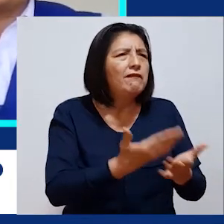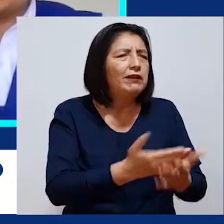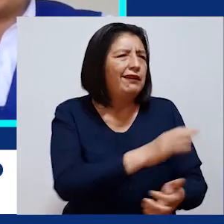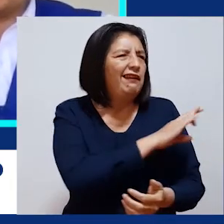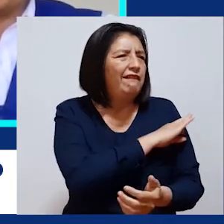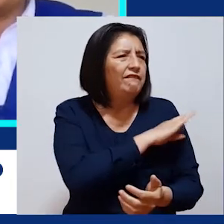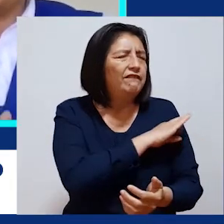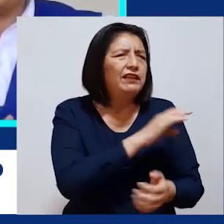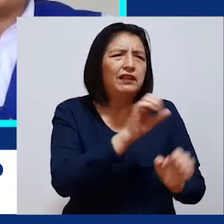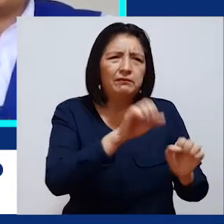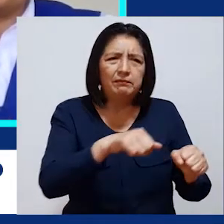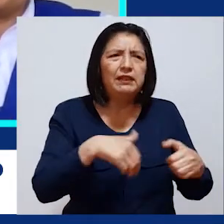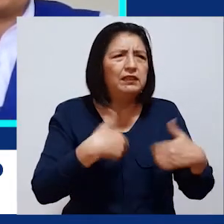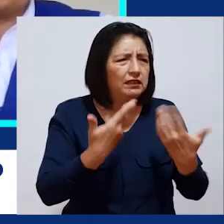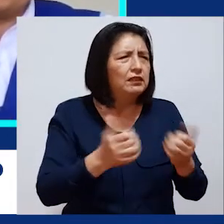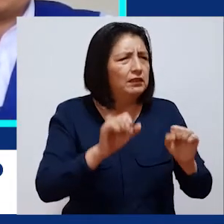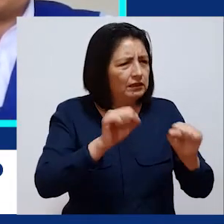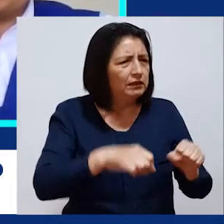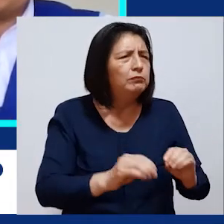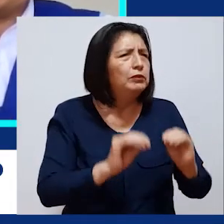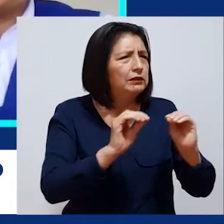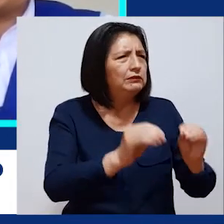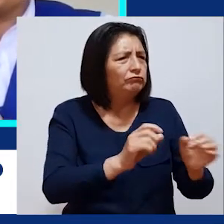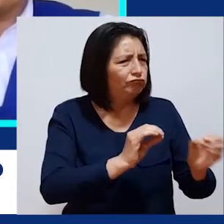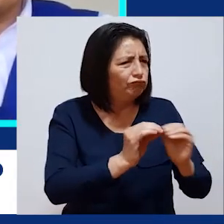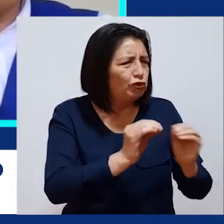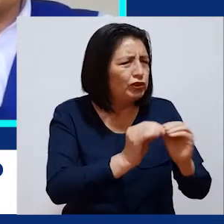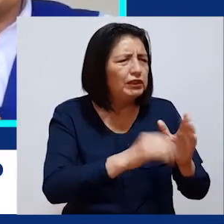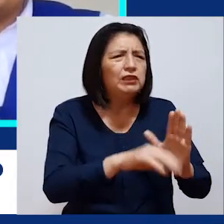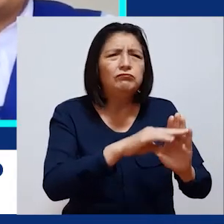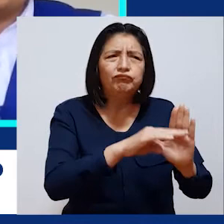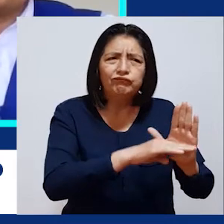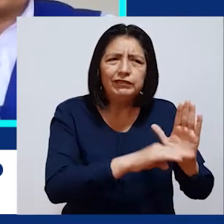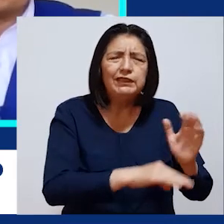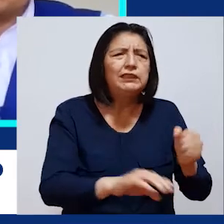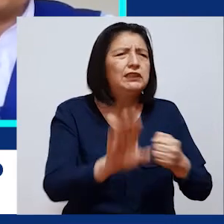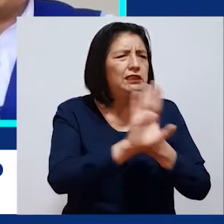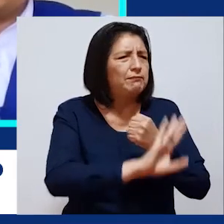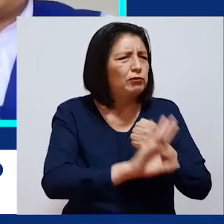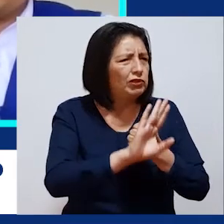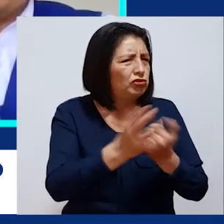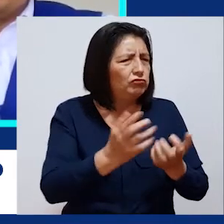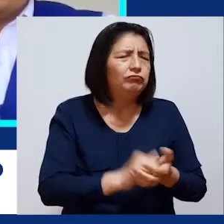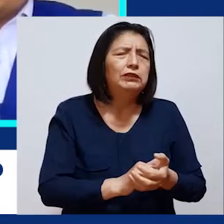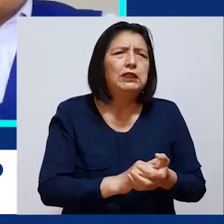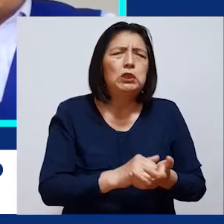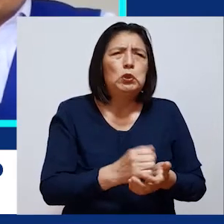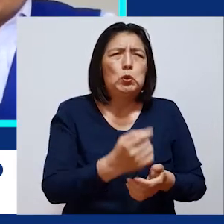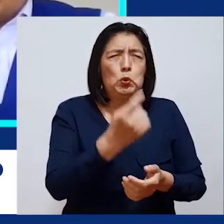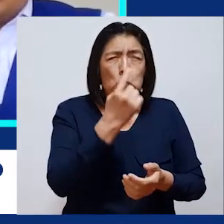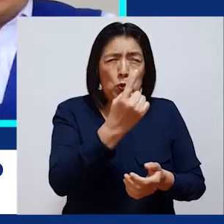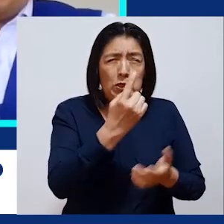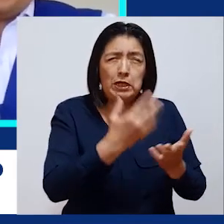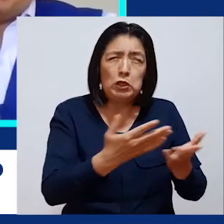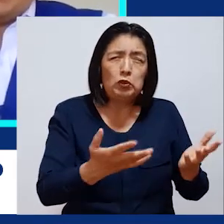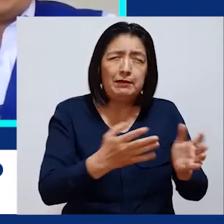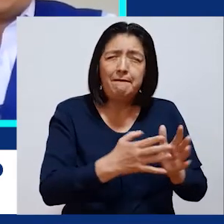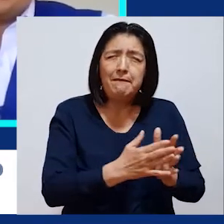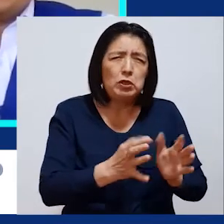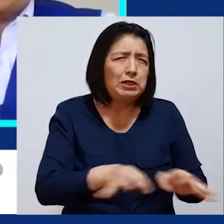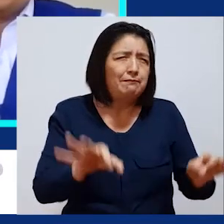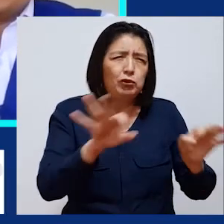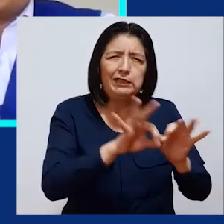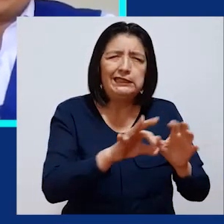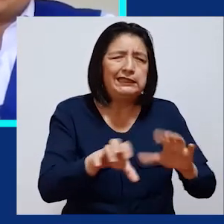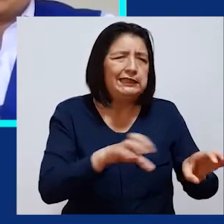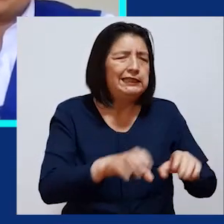tenía hacia la fiscalía para que se establezcan las medidas correctivas y de protección. Una de las principales